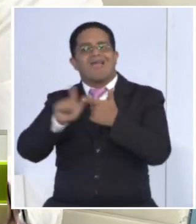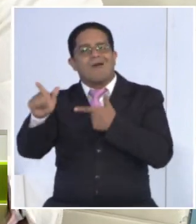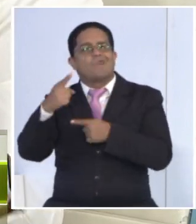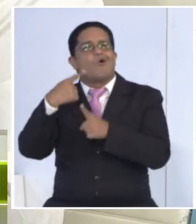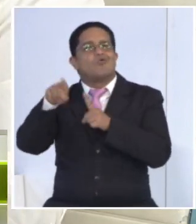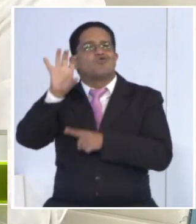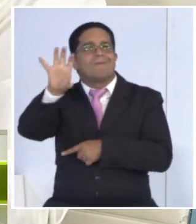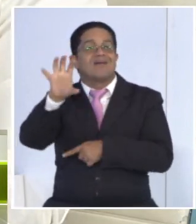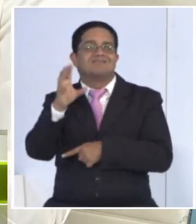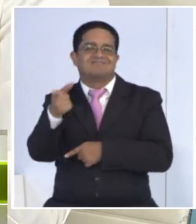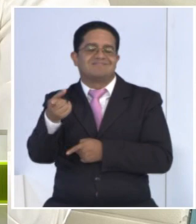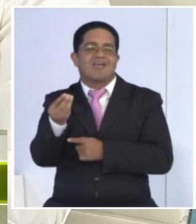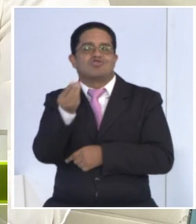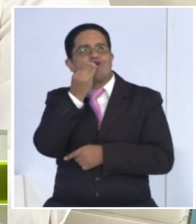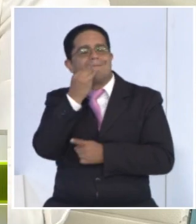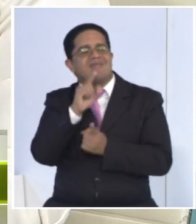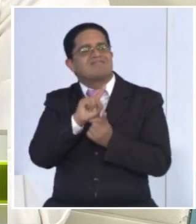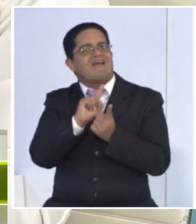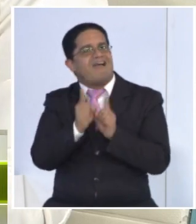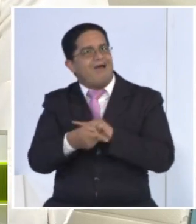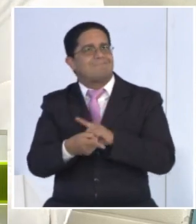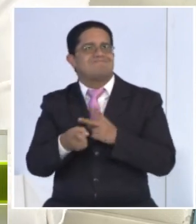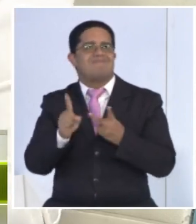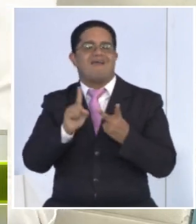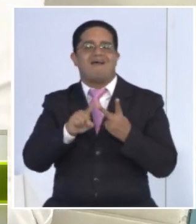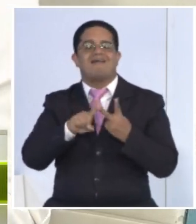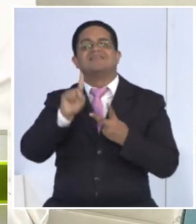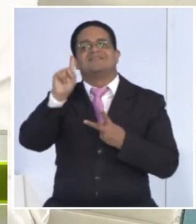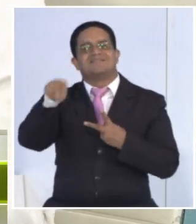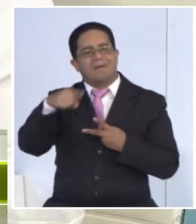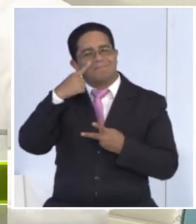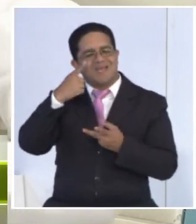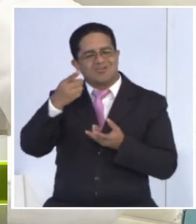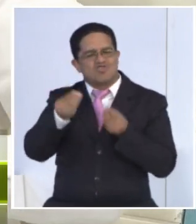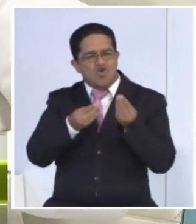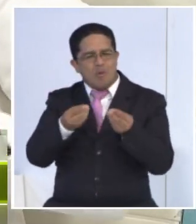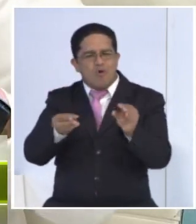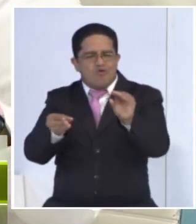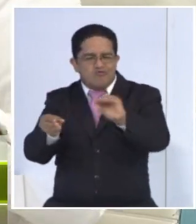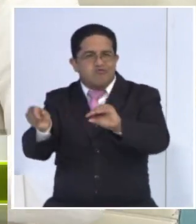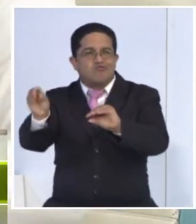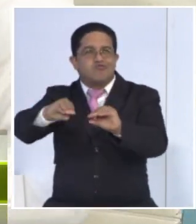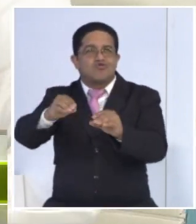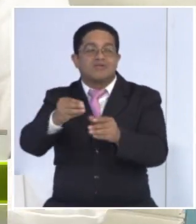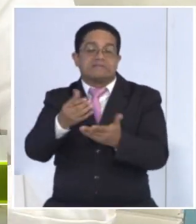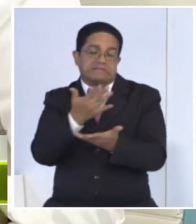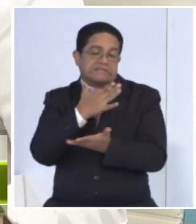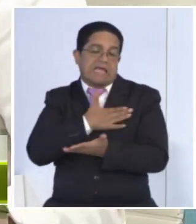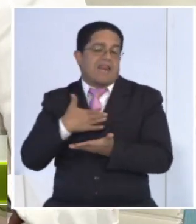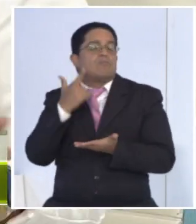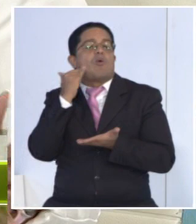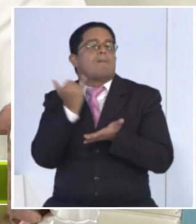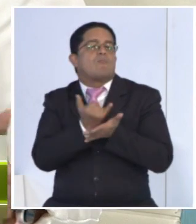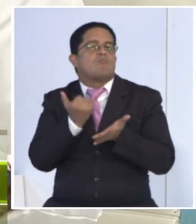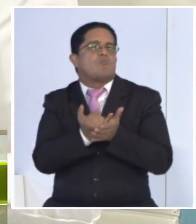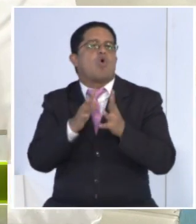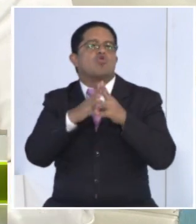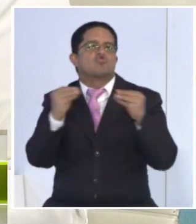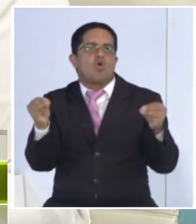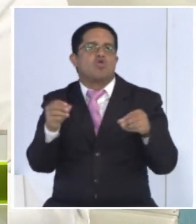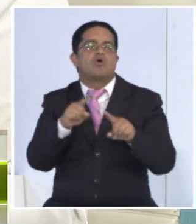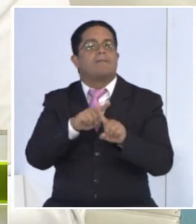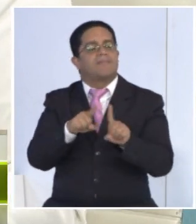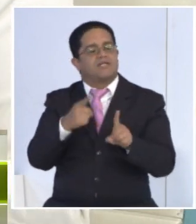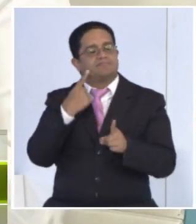tipo de alimentación varía muchísimo, el tipo también de condimentos que utiliza. Y a veces queremos probar todo, pero hay que hacerlo